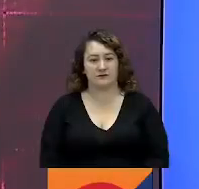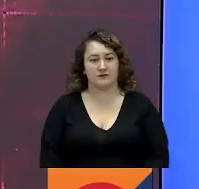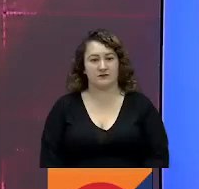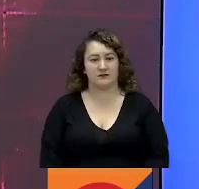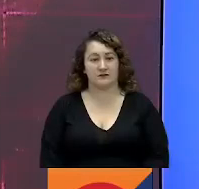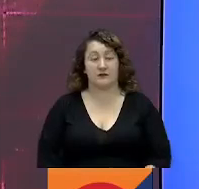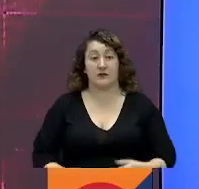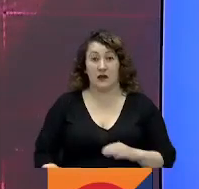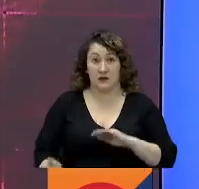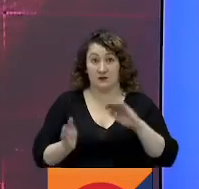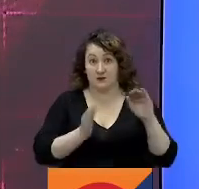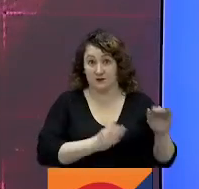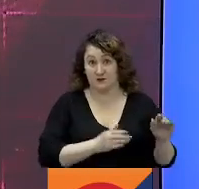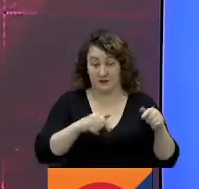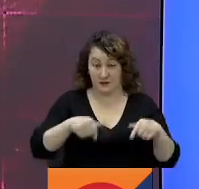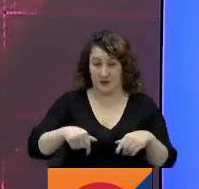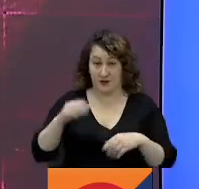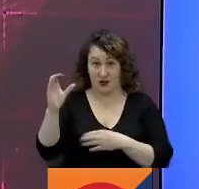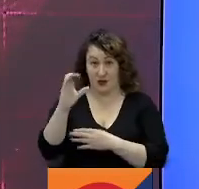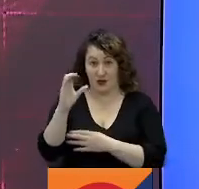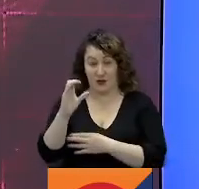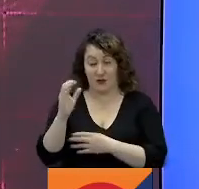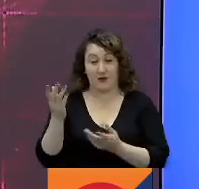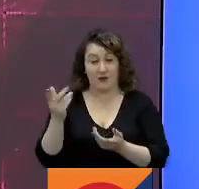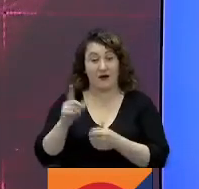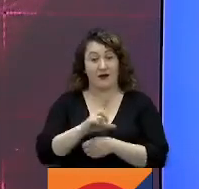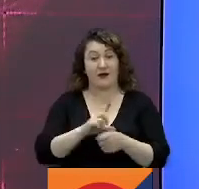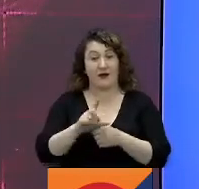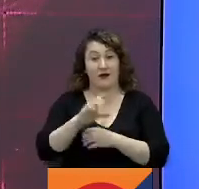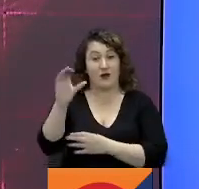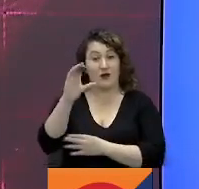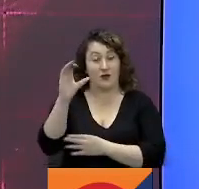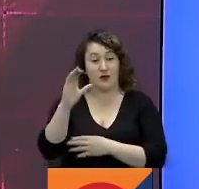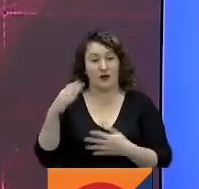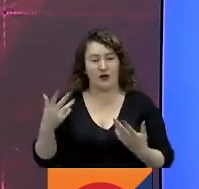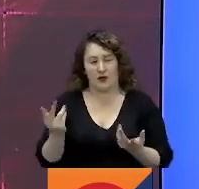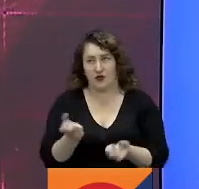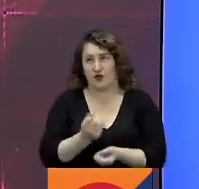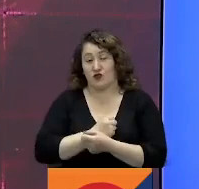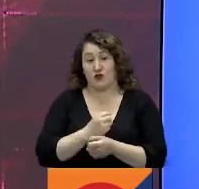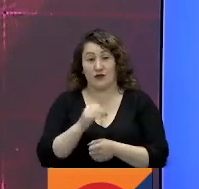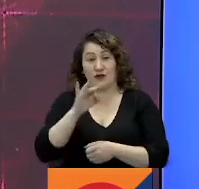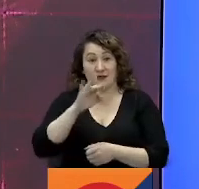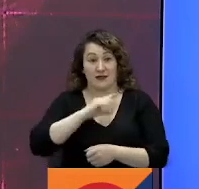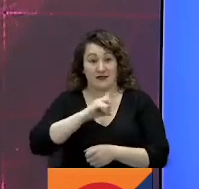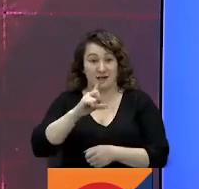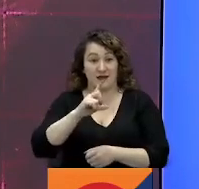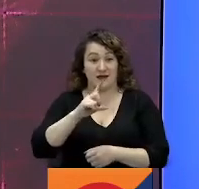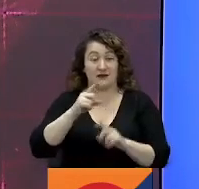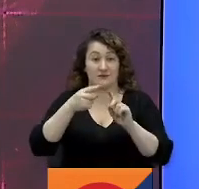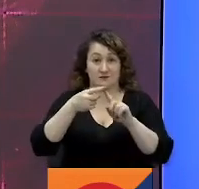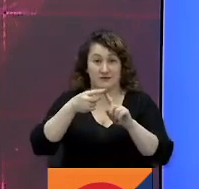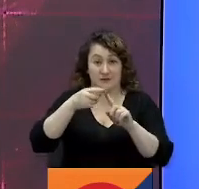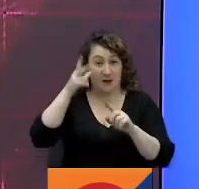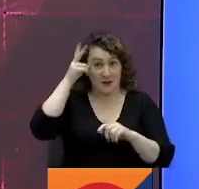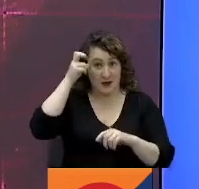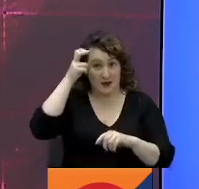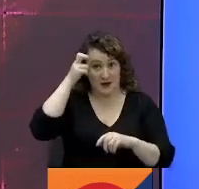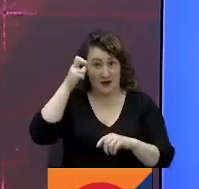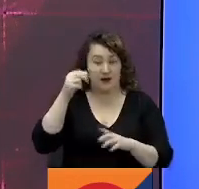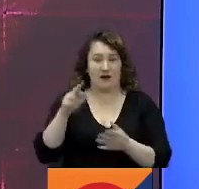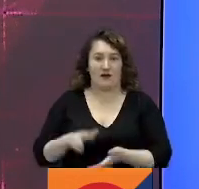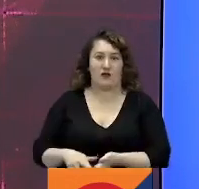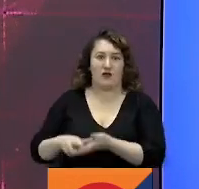Bueno, pasemos ahora a nuestro país porque hablemos de la Liga Colombiana que está realmente apasionante. Hay 3 líderes. Uno es el América que se recuperó